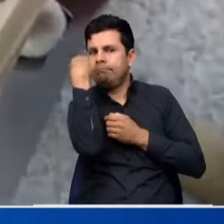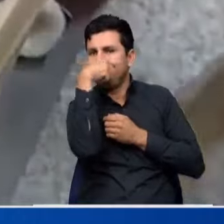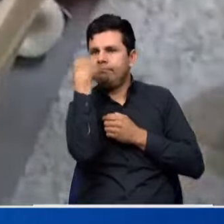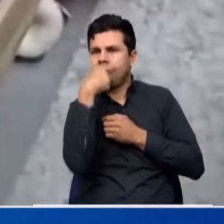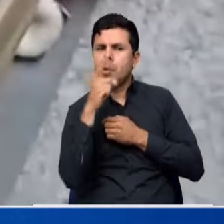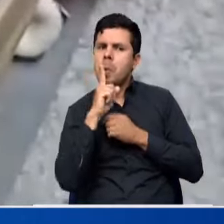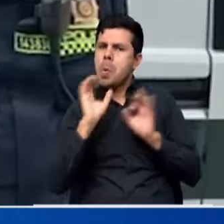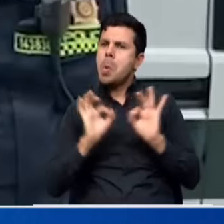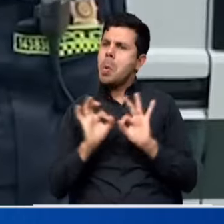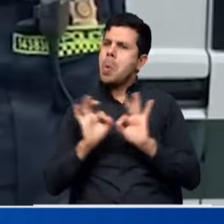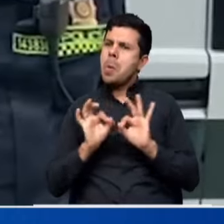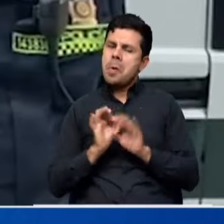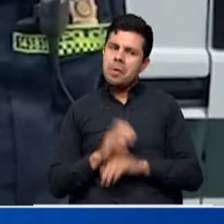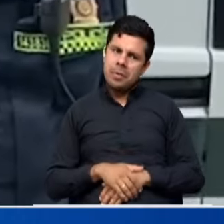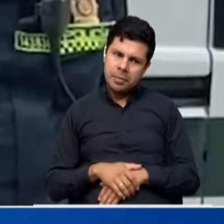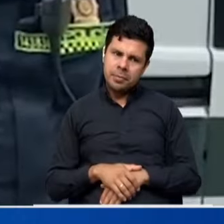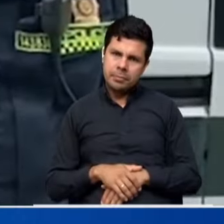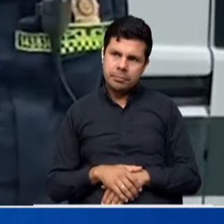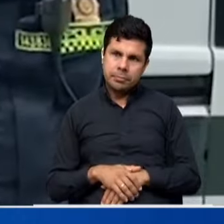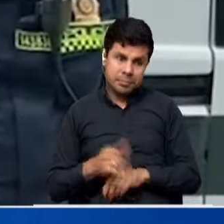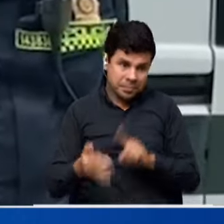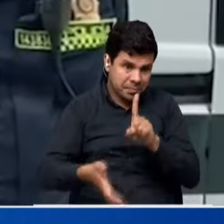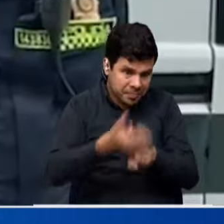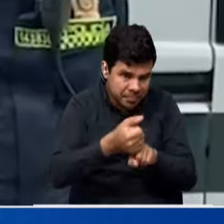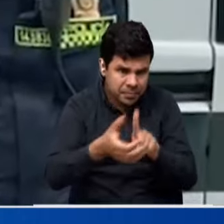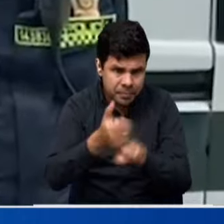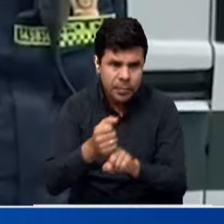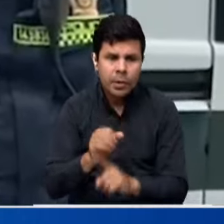pasar desapercibidos. La incautación de